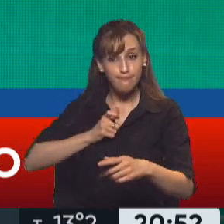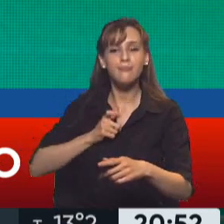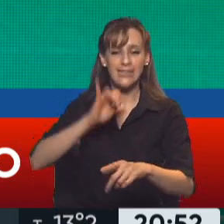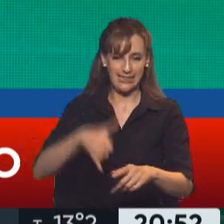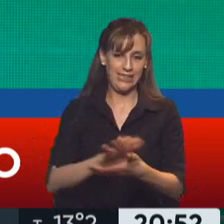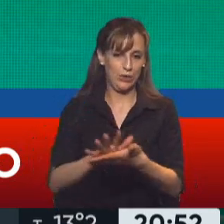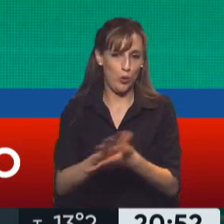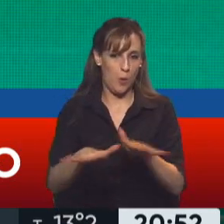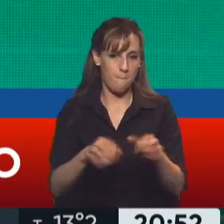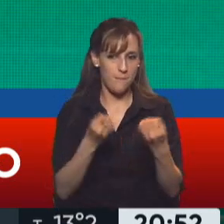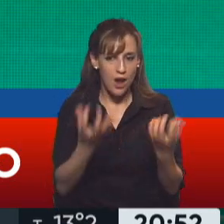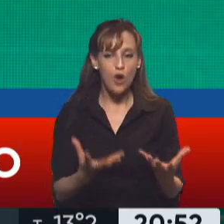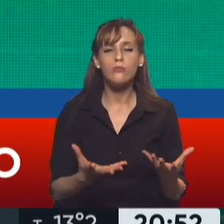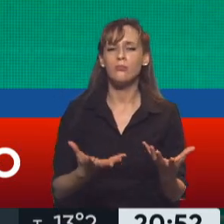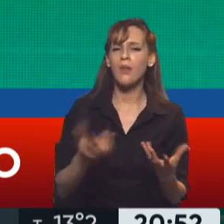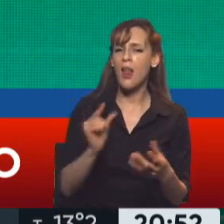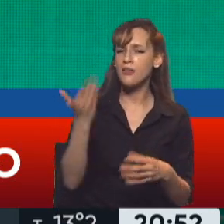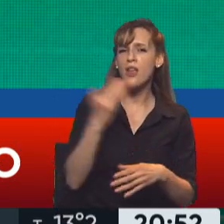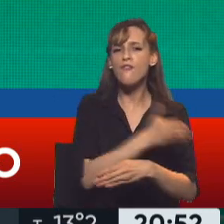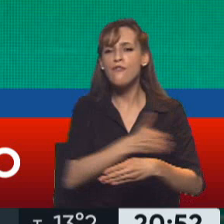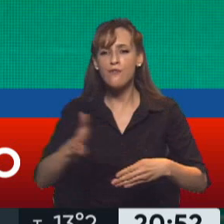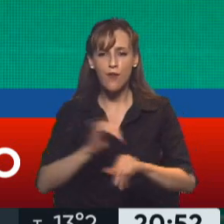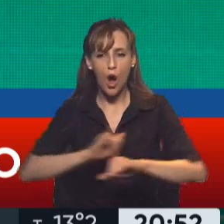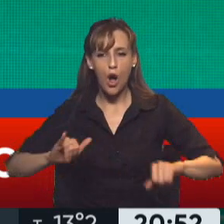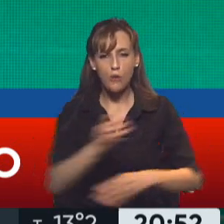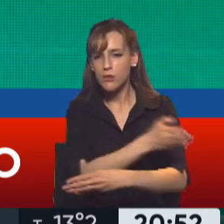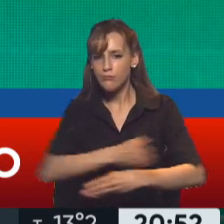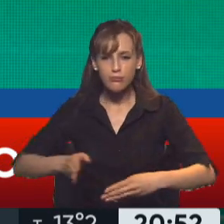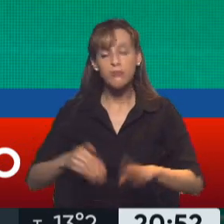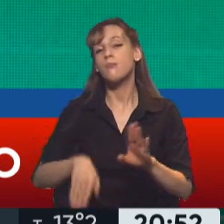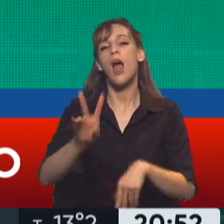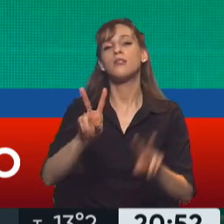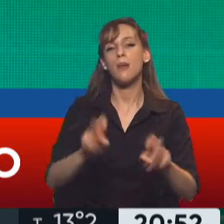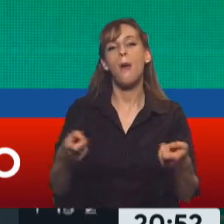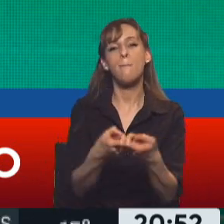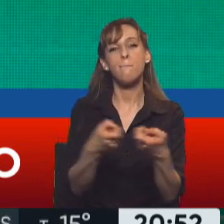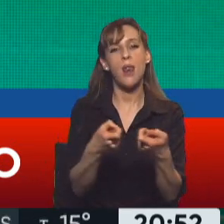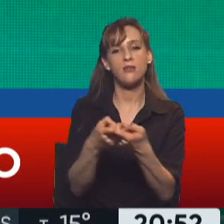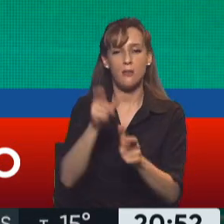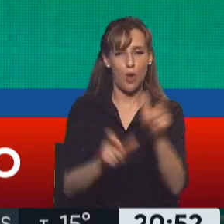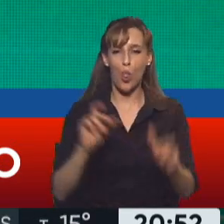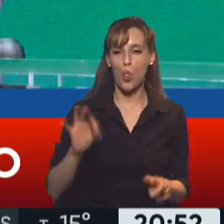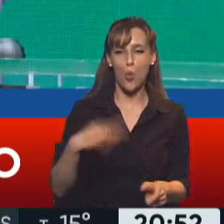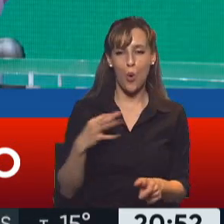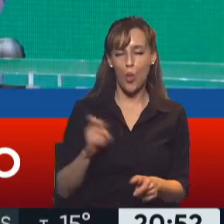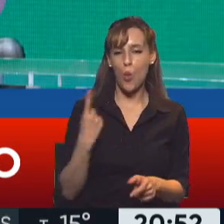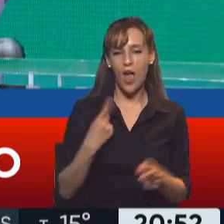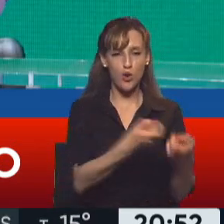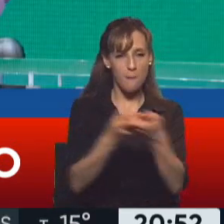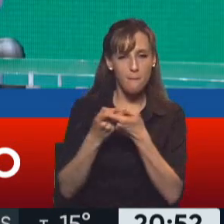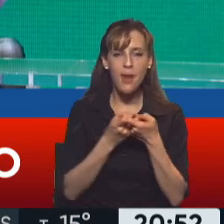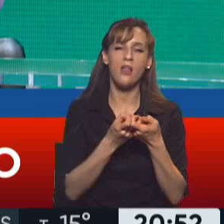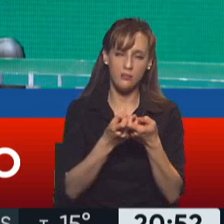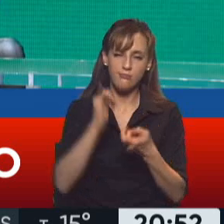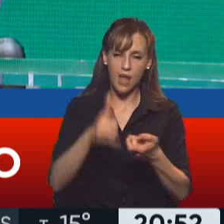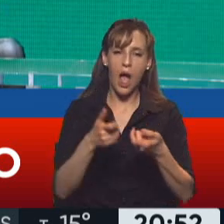Pero miraba el resumen y escuchaba todas esas voces. Bueno, el disparador son los empresarios que acompañan al gobierno, porque obviamente todos quieren que la economía